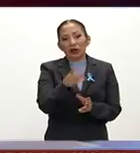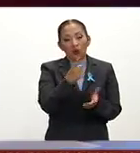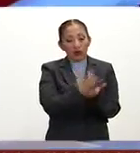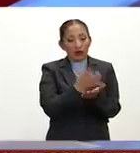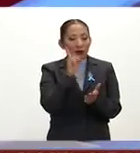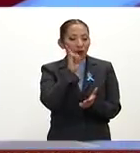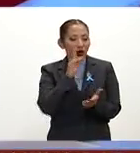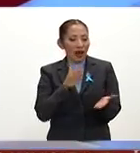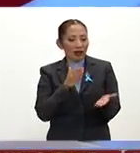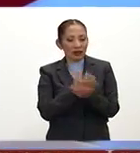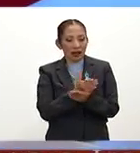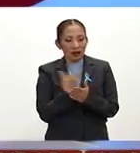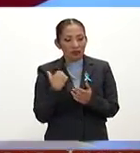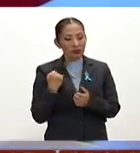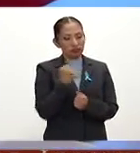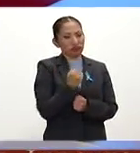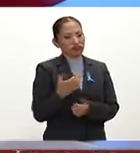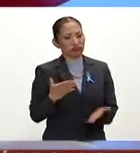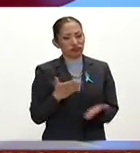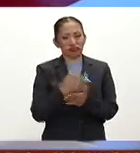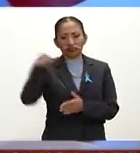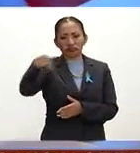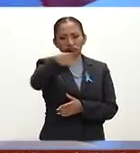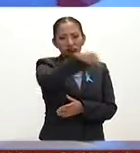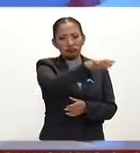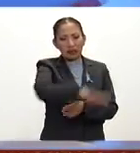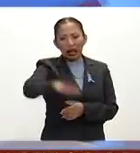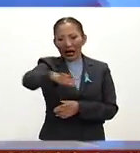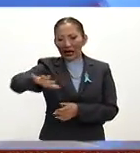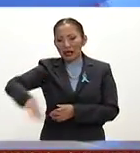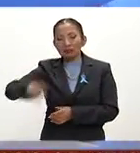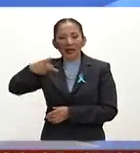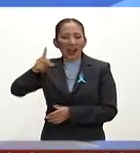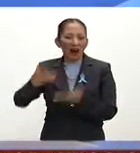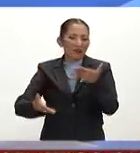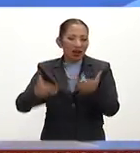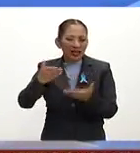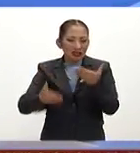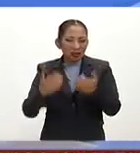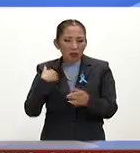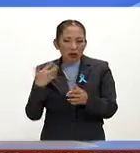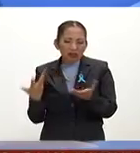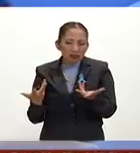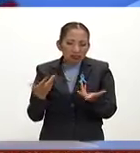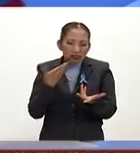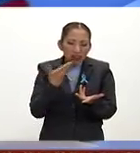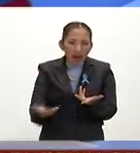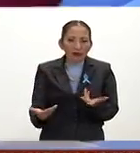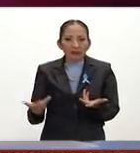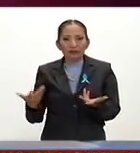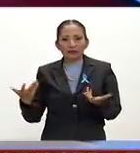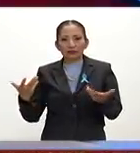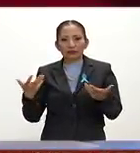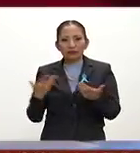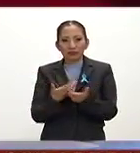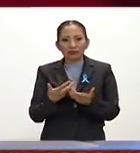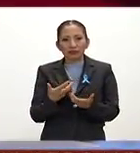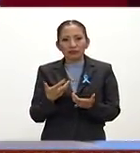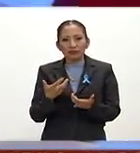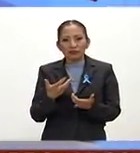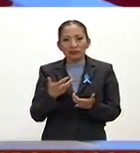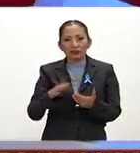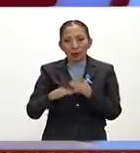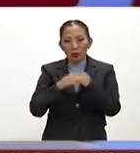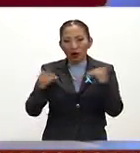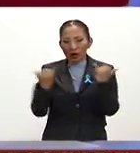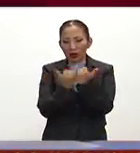las mujeres logran empoderarse en las distintas áreas, pero que a veces no es tan compatible con poner ahora sí que el